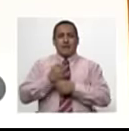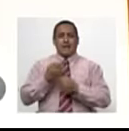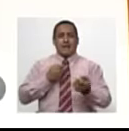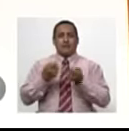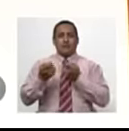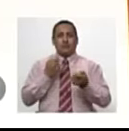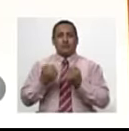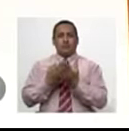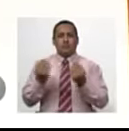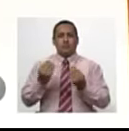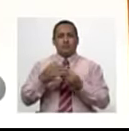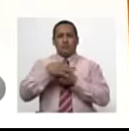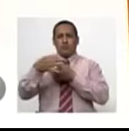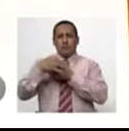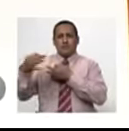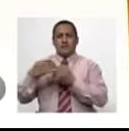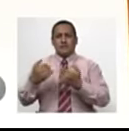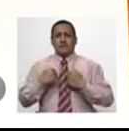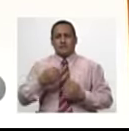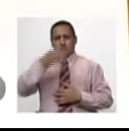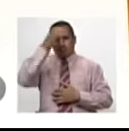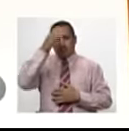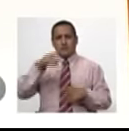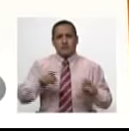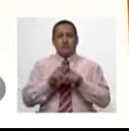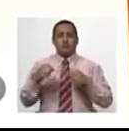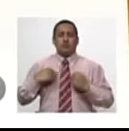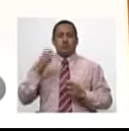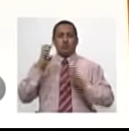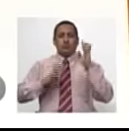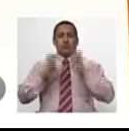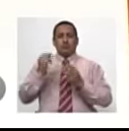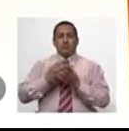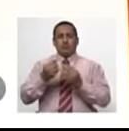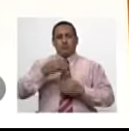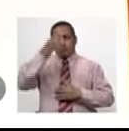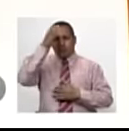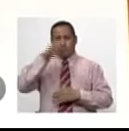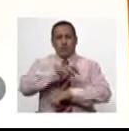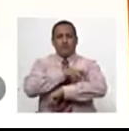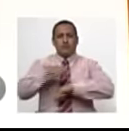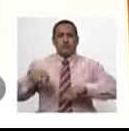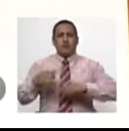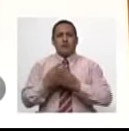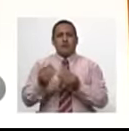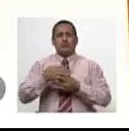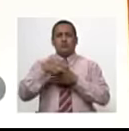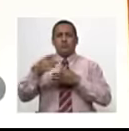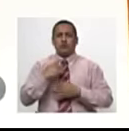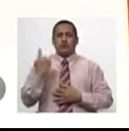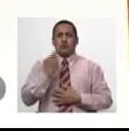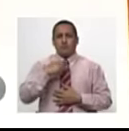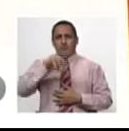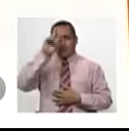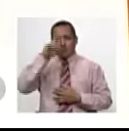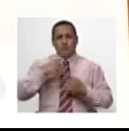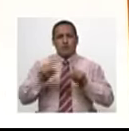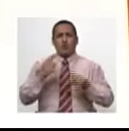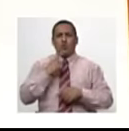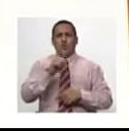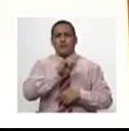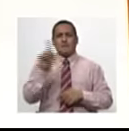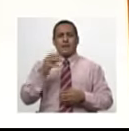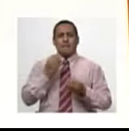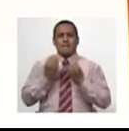Bueno, las regiones presionaban porque decían tenemos la capacidad y yo no dudo de que hay capacidad profesional en muchas regiones del Perú, pero no estaba